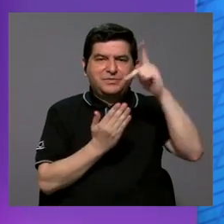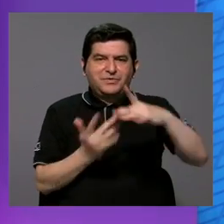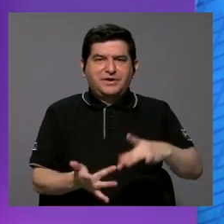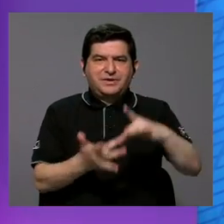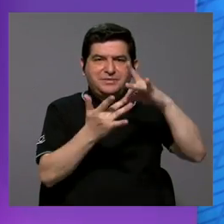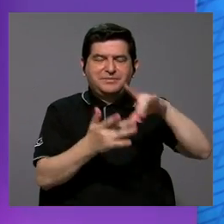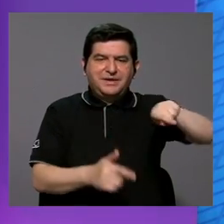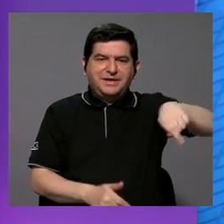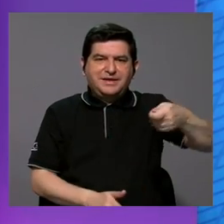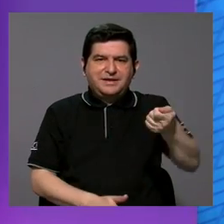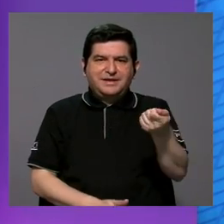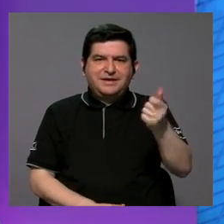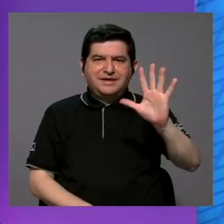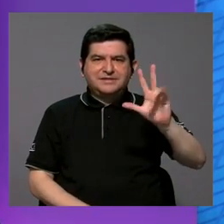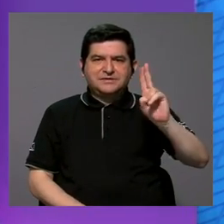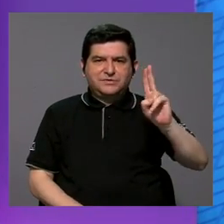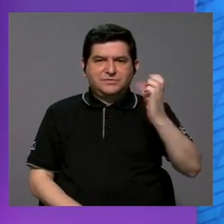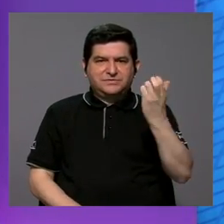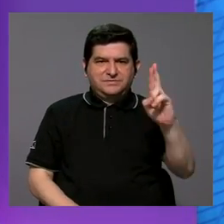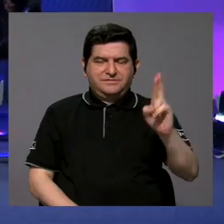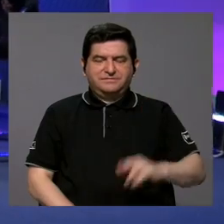Especiales 15 UCR.